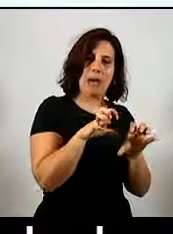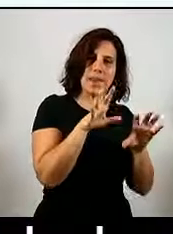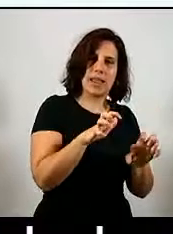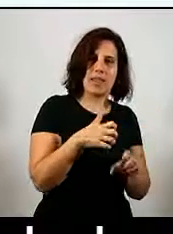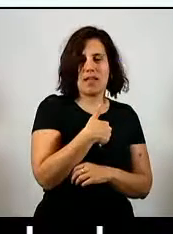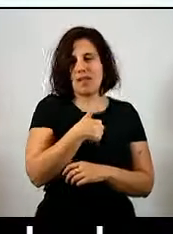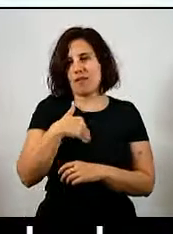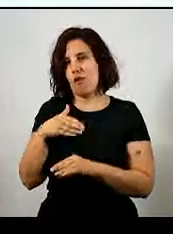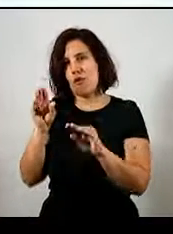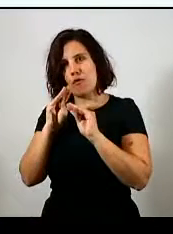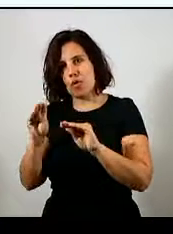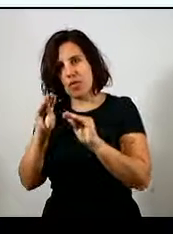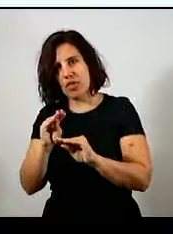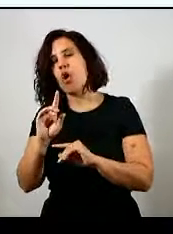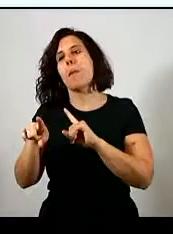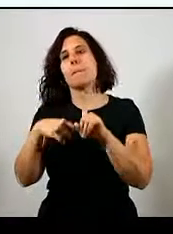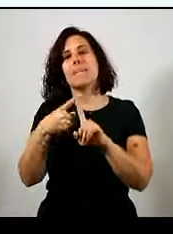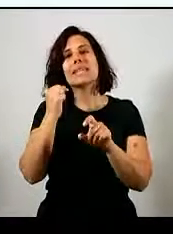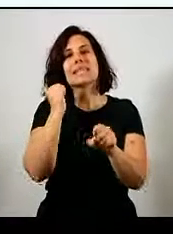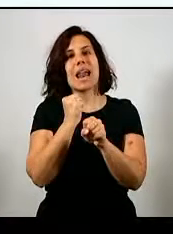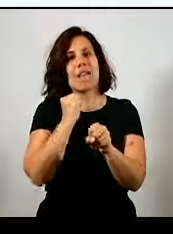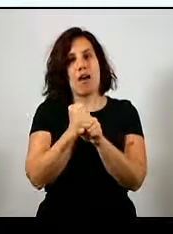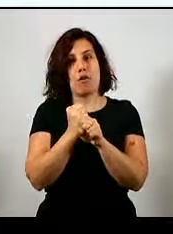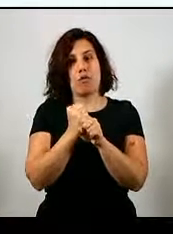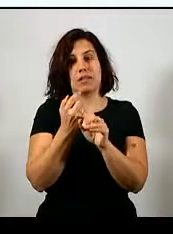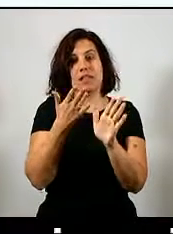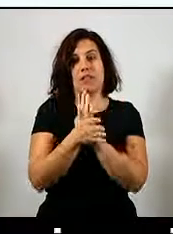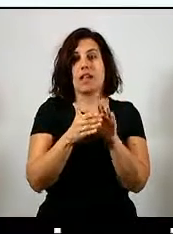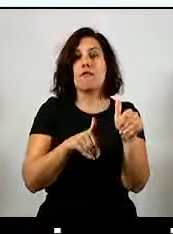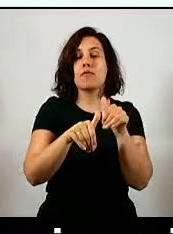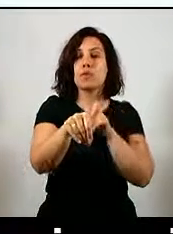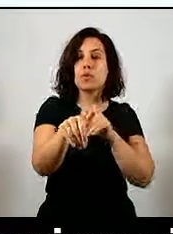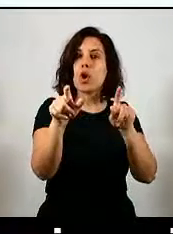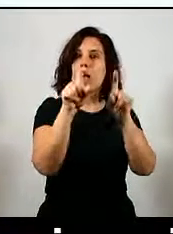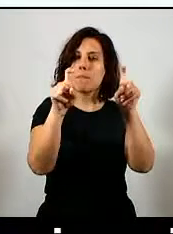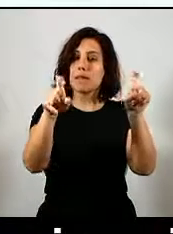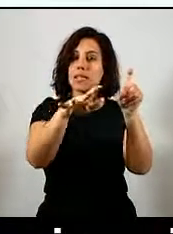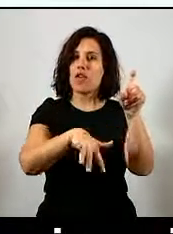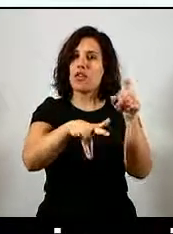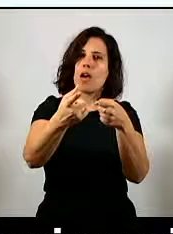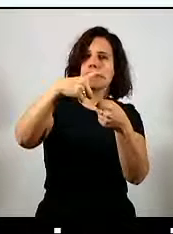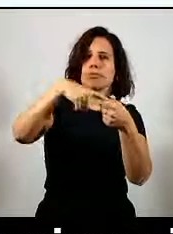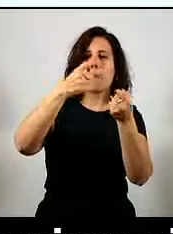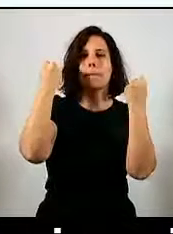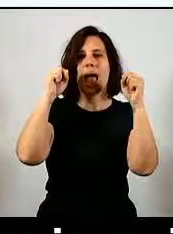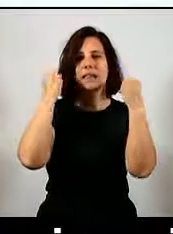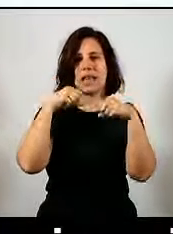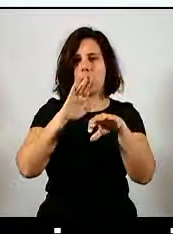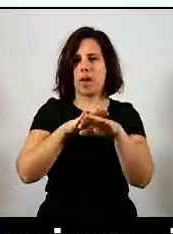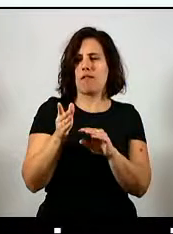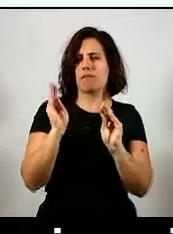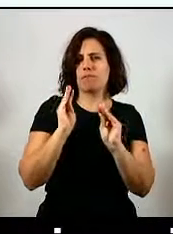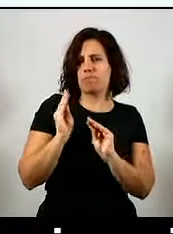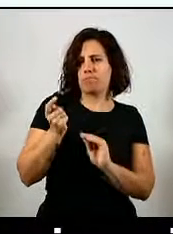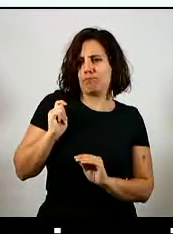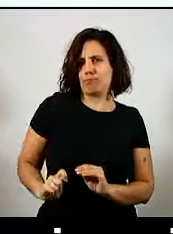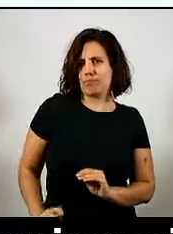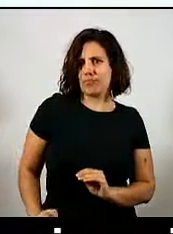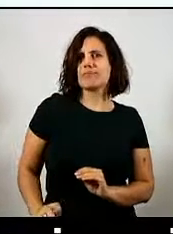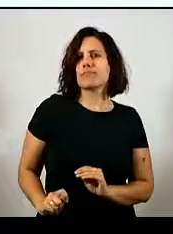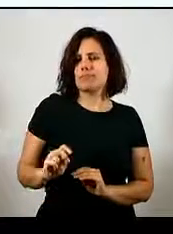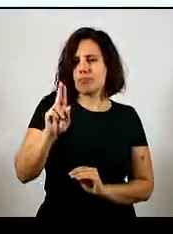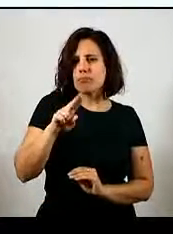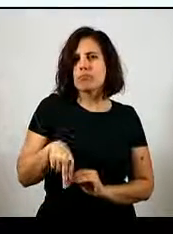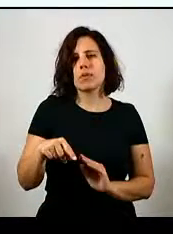trabajo productivo y una posterior experiencia profesional en empresas de la zona, con la finalidad de conseguir su cualificación